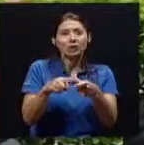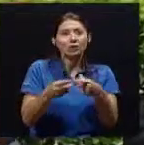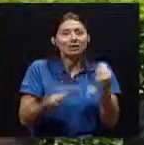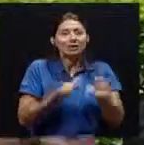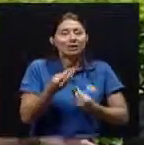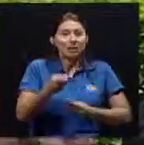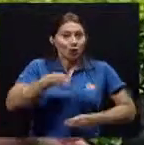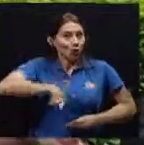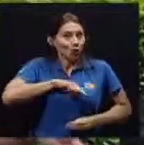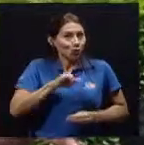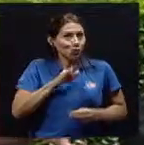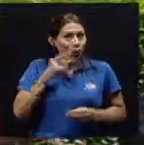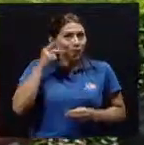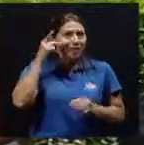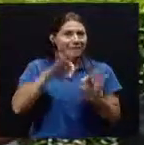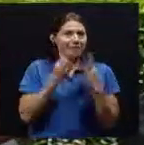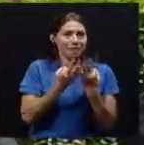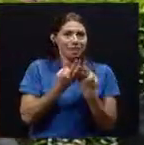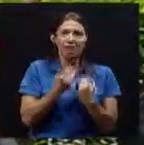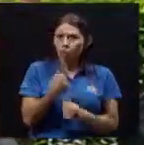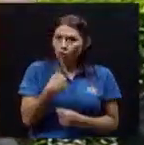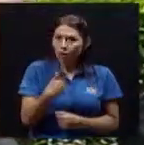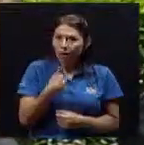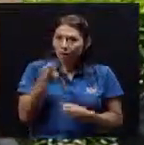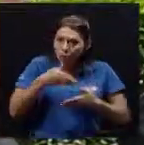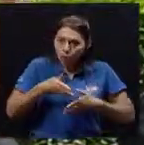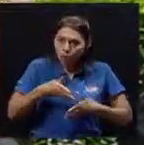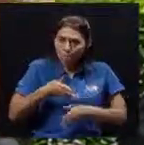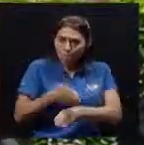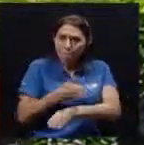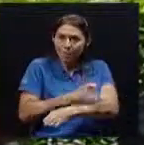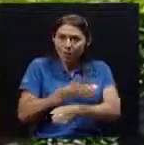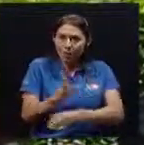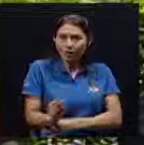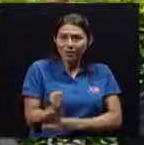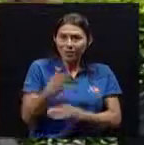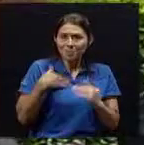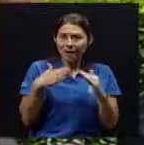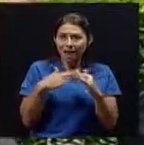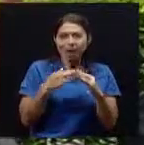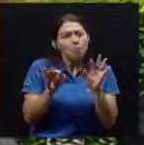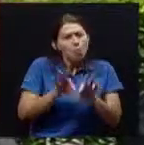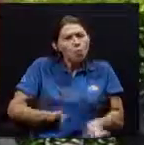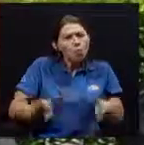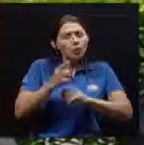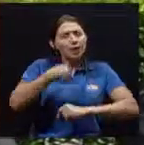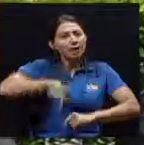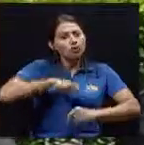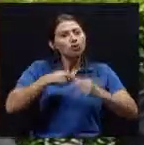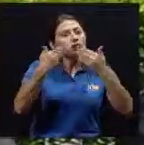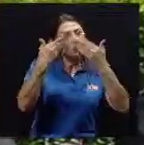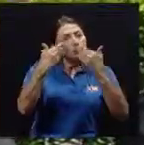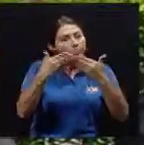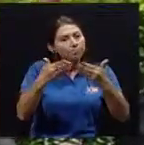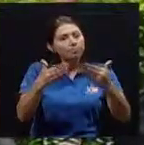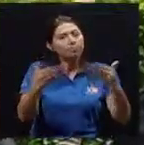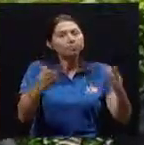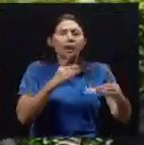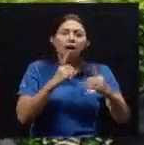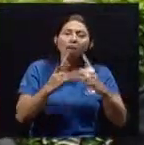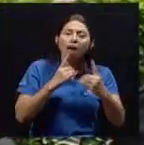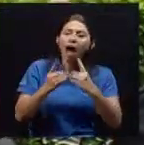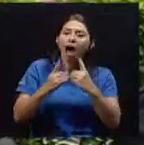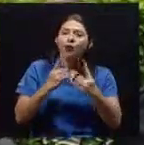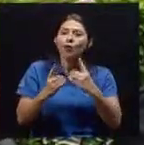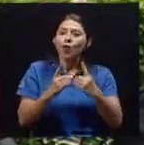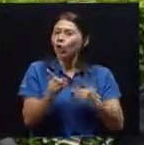un preadolescente en mi casa, es muy importante el abrirse al diálogo, el retomar las conversaciones, no con terapia del